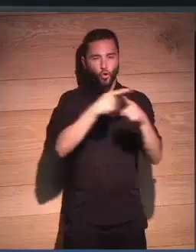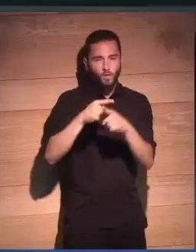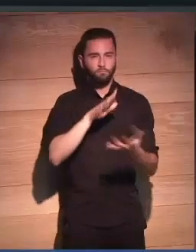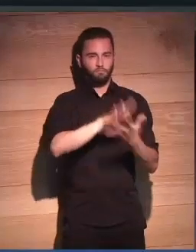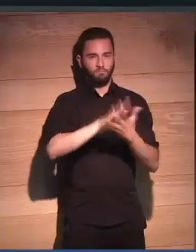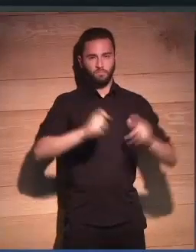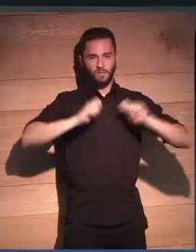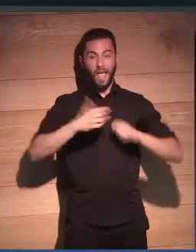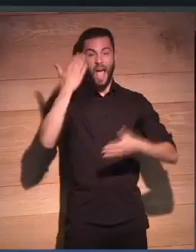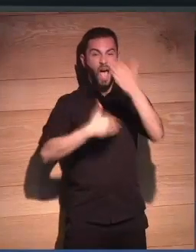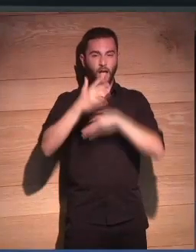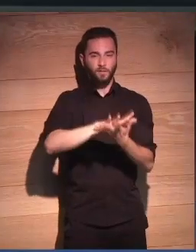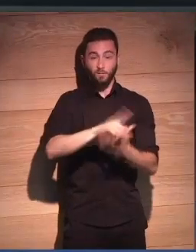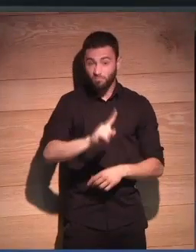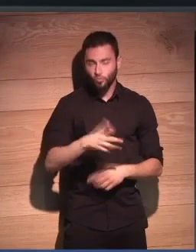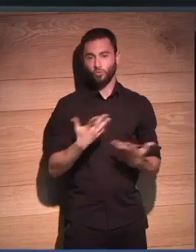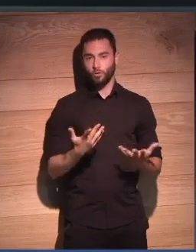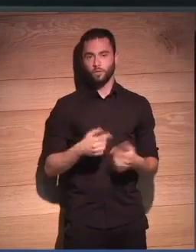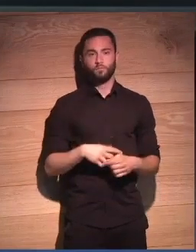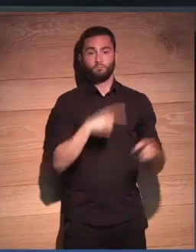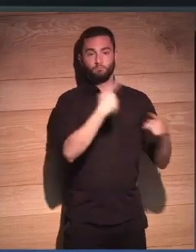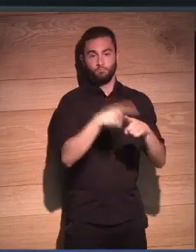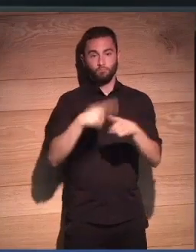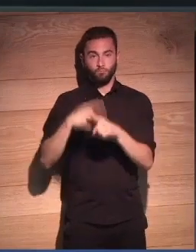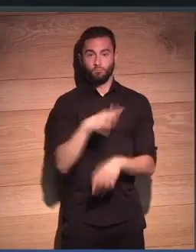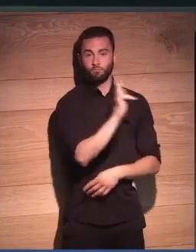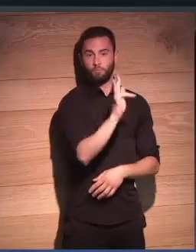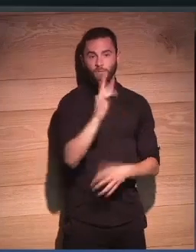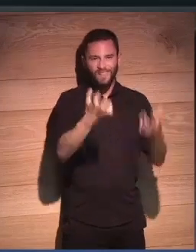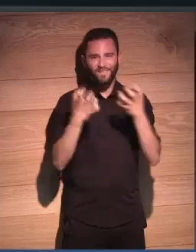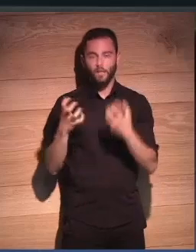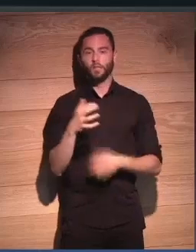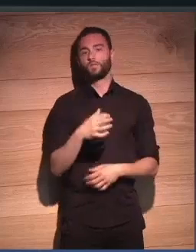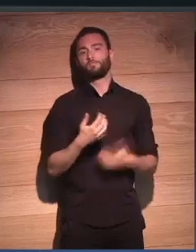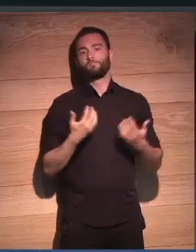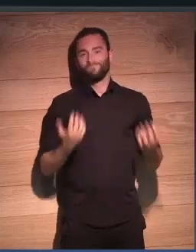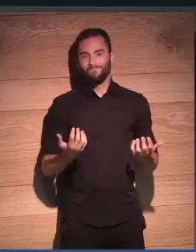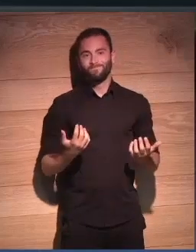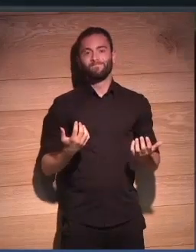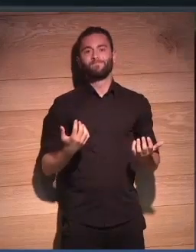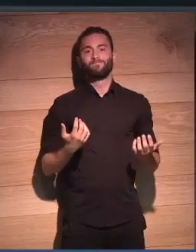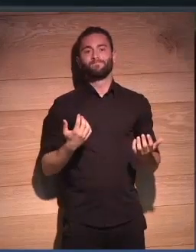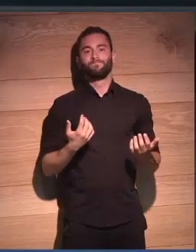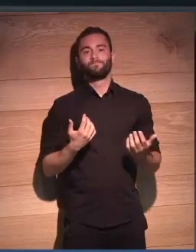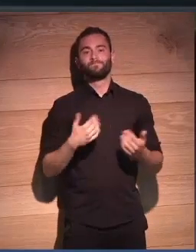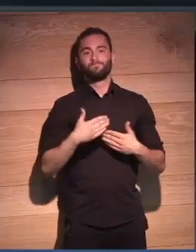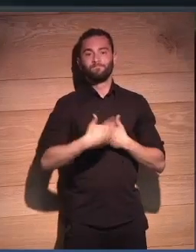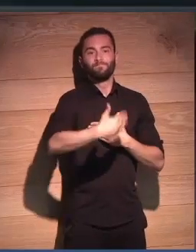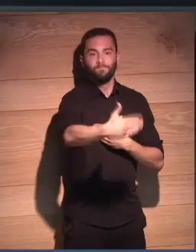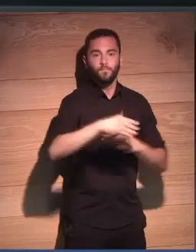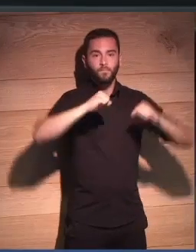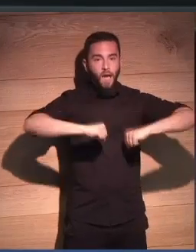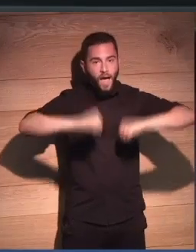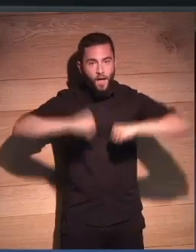no nos podíamos relajar. Y bueno, una serie de cosas, de beneficios, de ventajas, que es ir hacia hacerse mayor, hacia